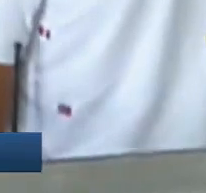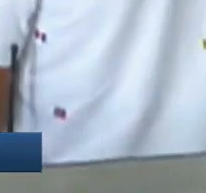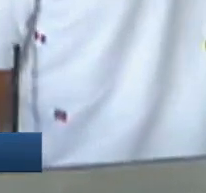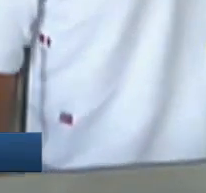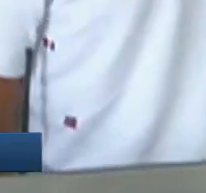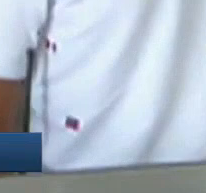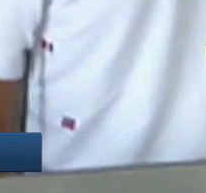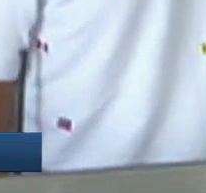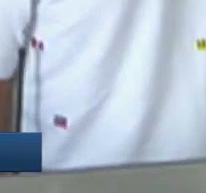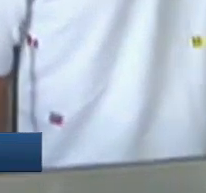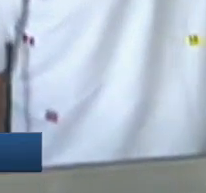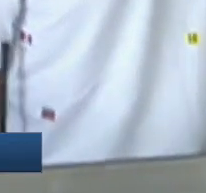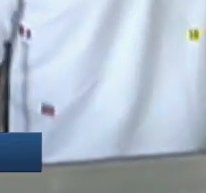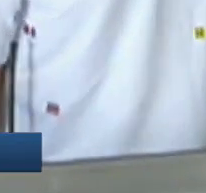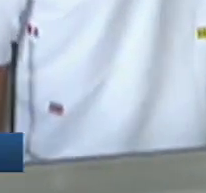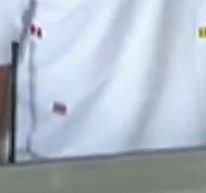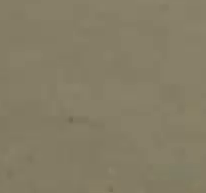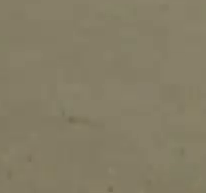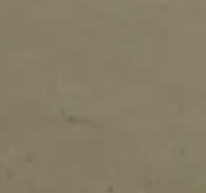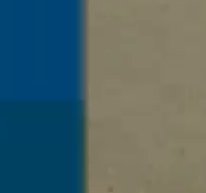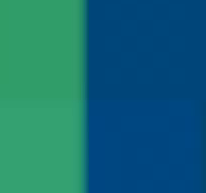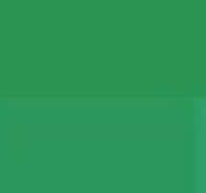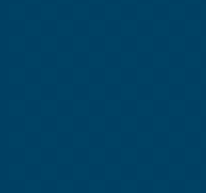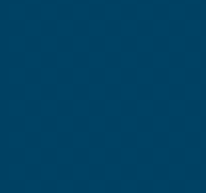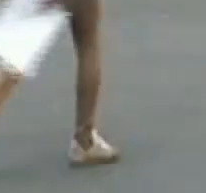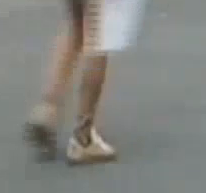arrastró a un agente sobre el capó de su auto.